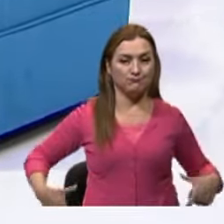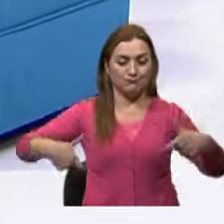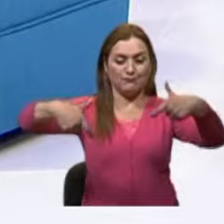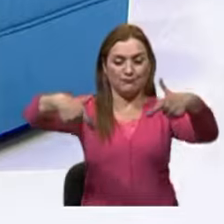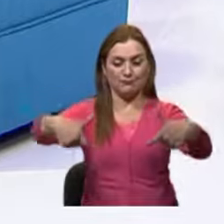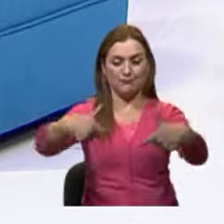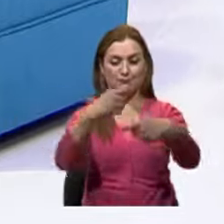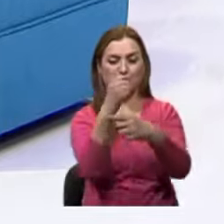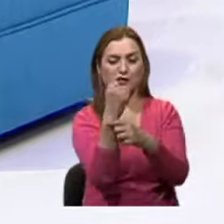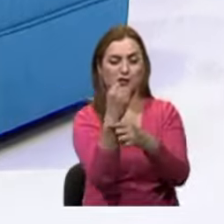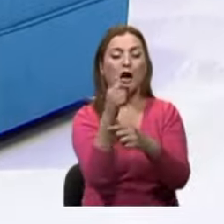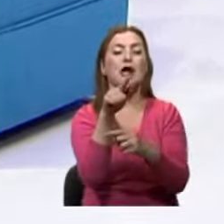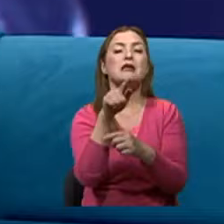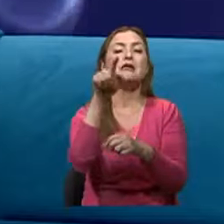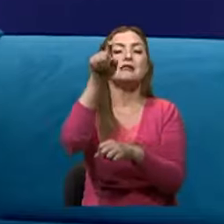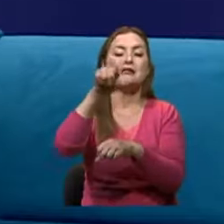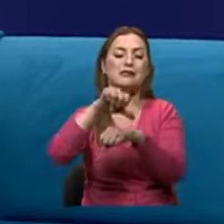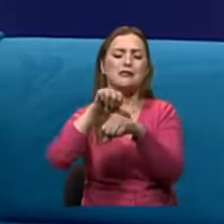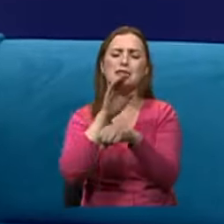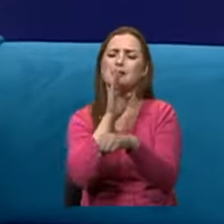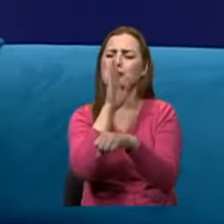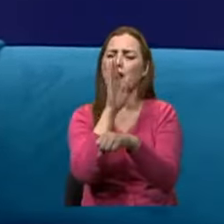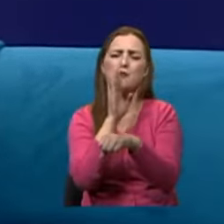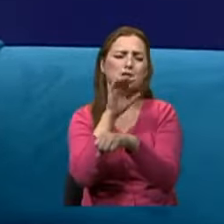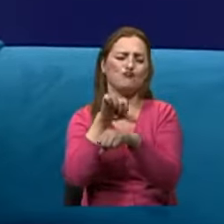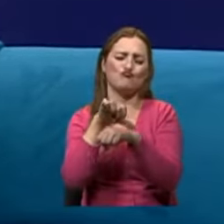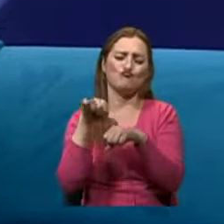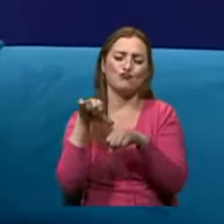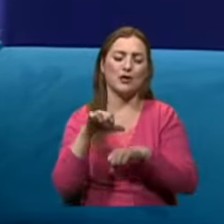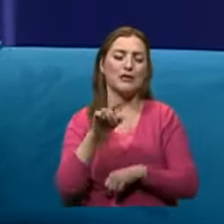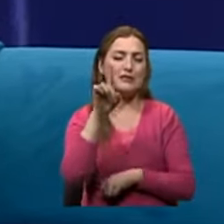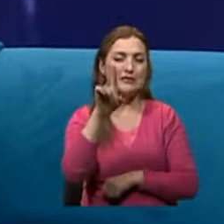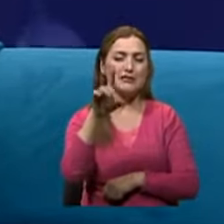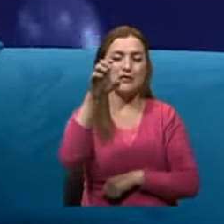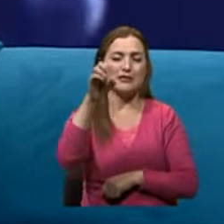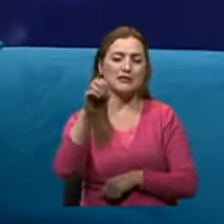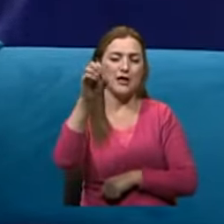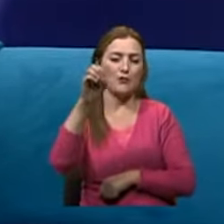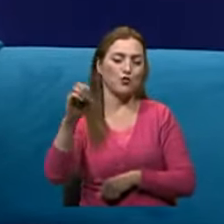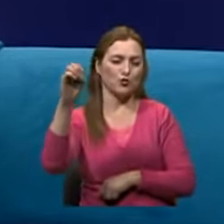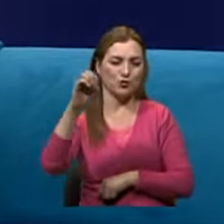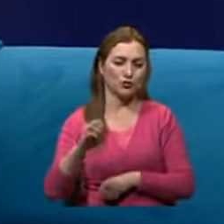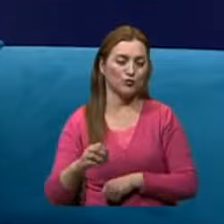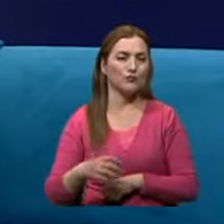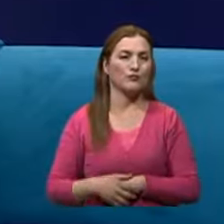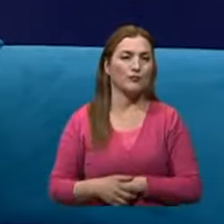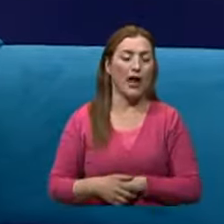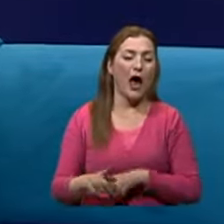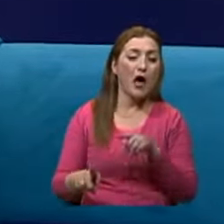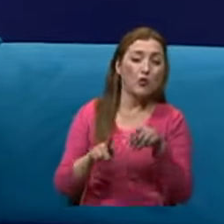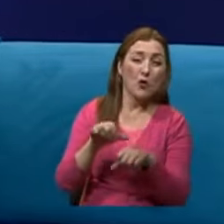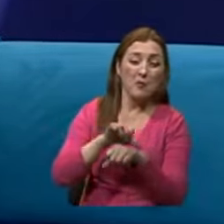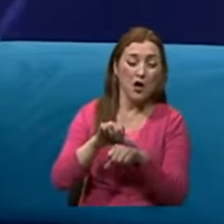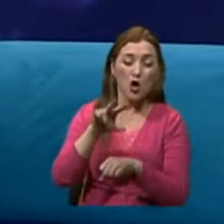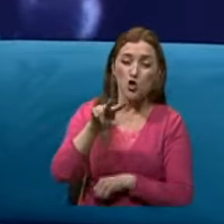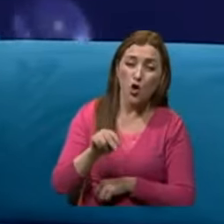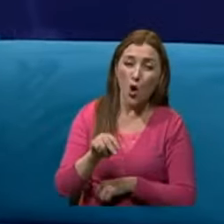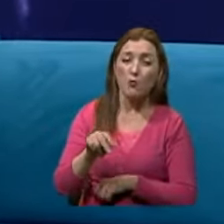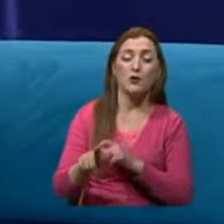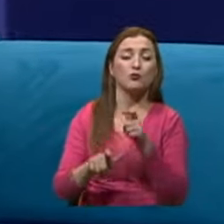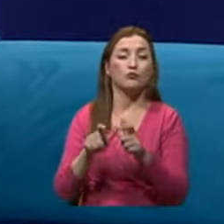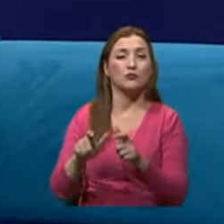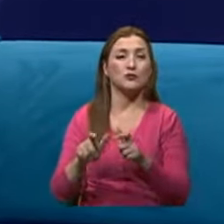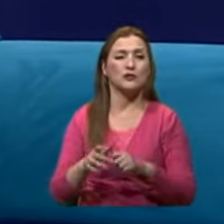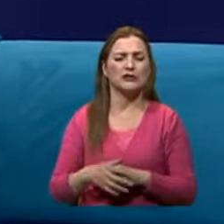que necesita tratamiento quirúrgico siempre, en el 100% de los pacientes. La única indicación para no operar una fractura de cadera es del paciente que está